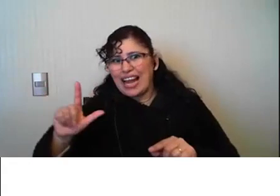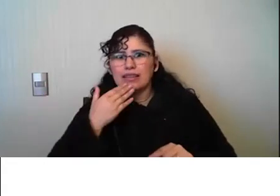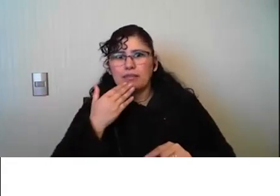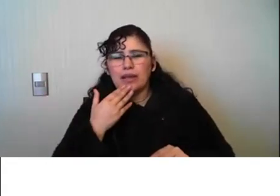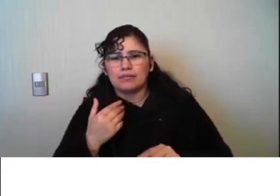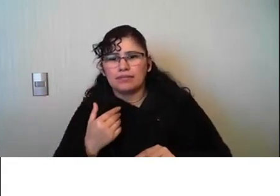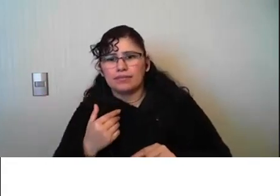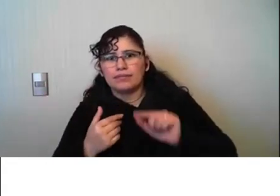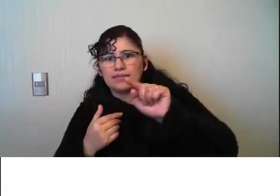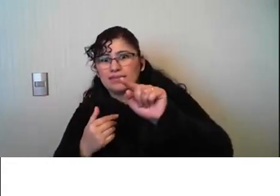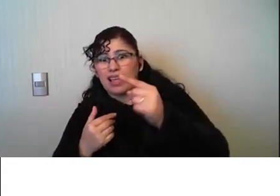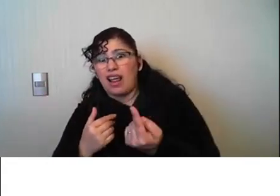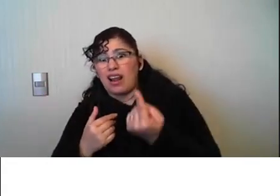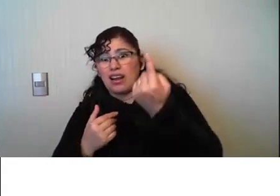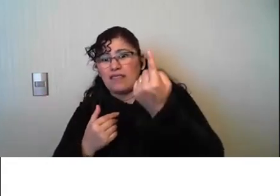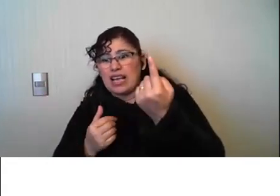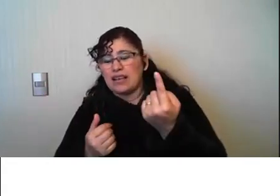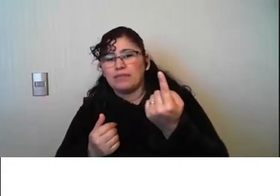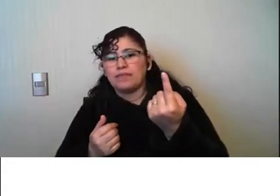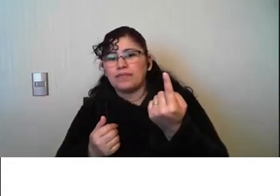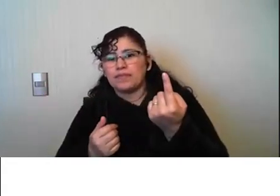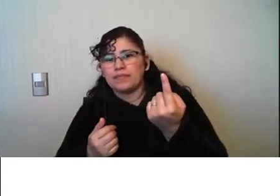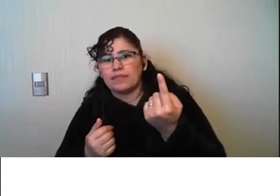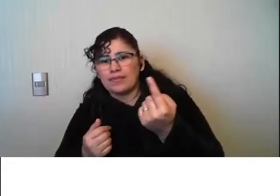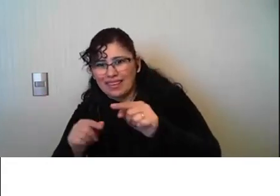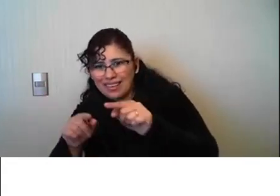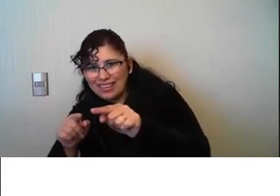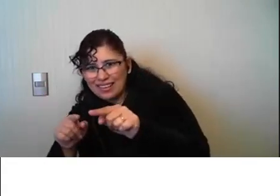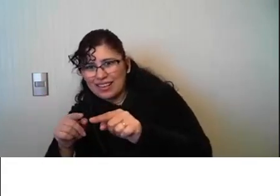esta es la porción temporal del ventrículo lateral, porque esto es hemisferio,